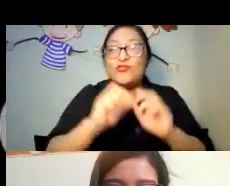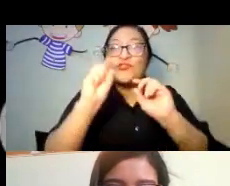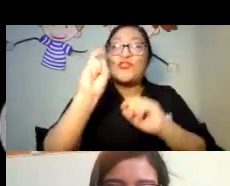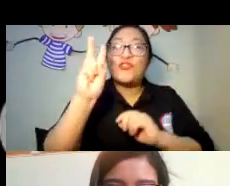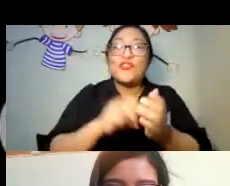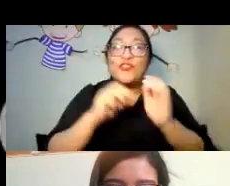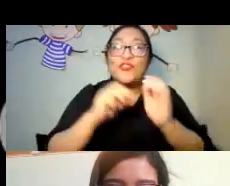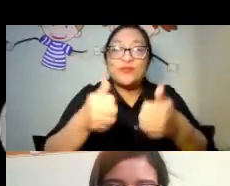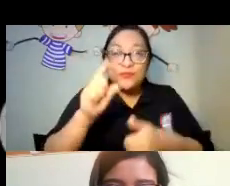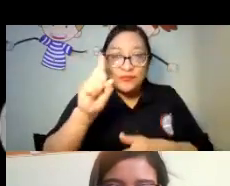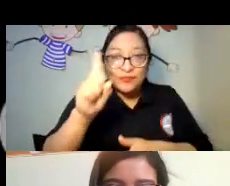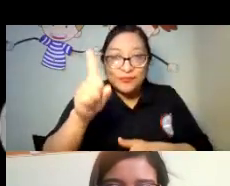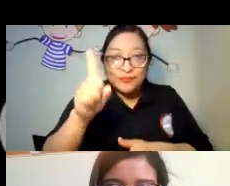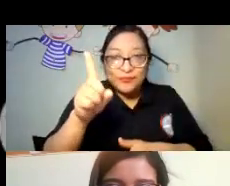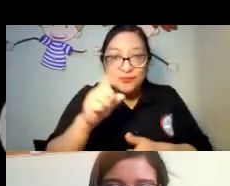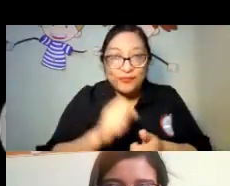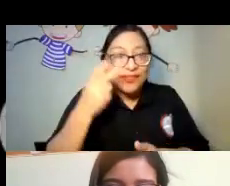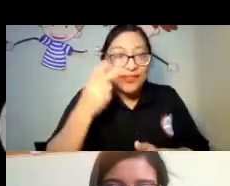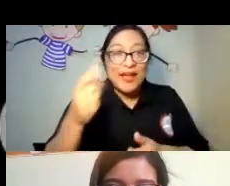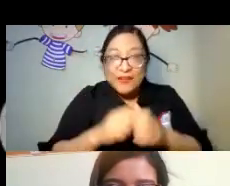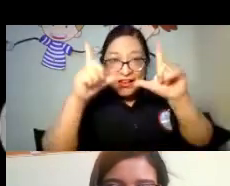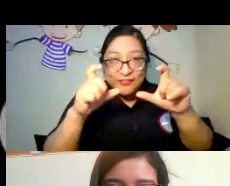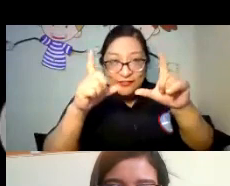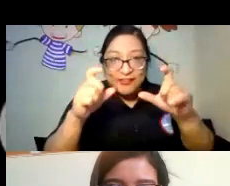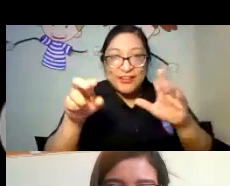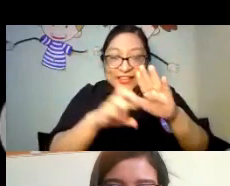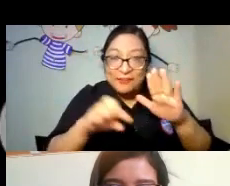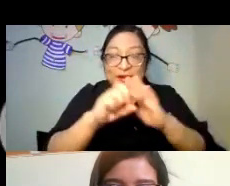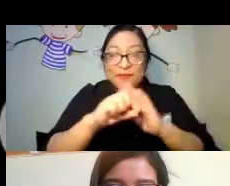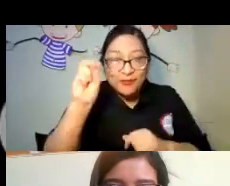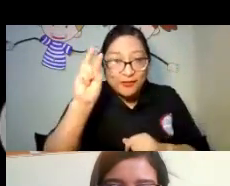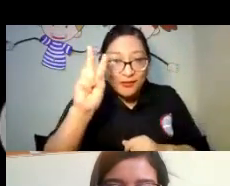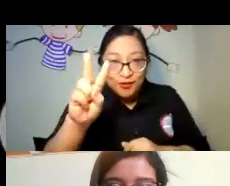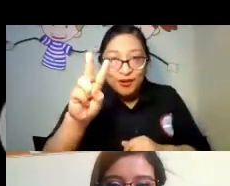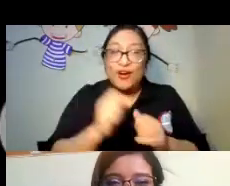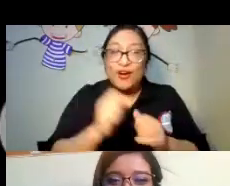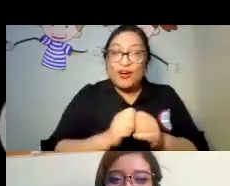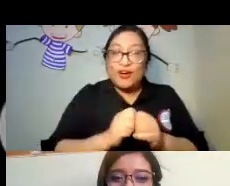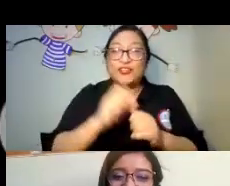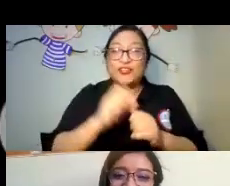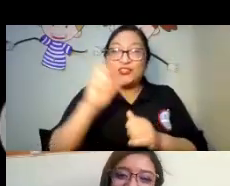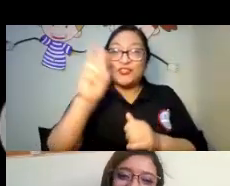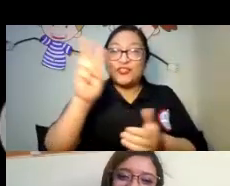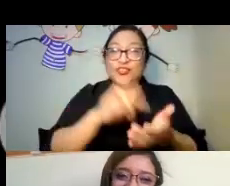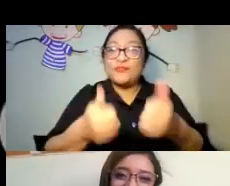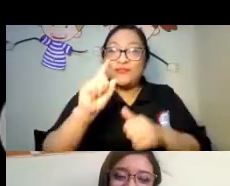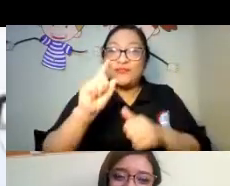la fotografía de los estudiantes con su maestra. Y de igual manera, artículos 2,